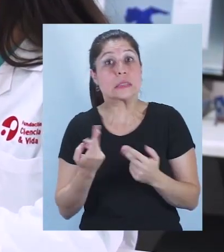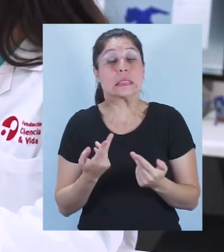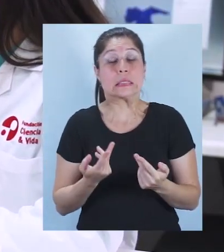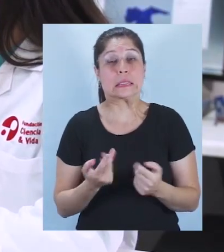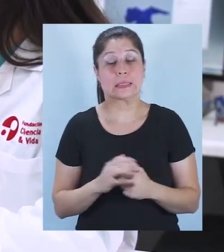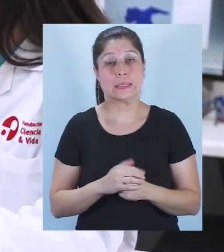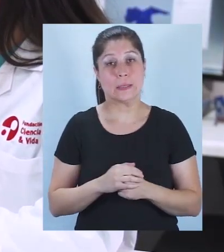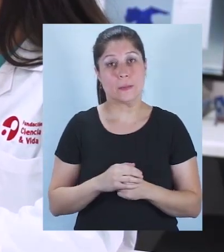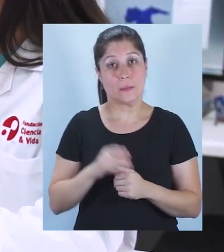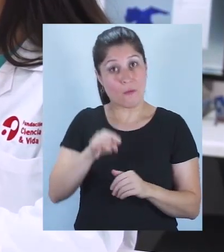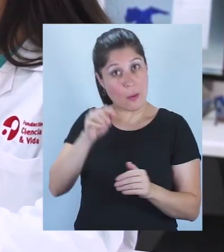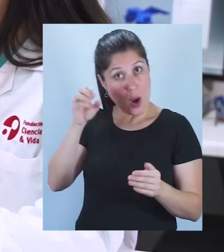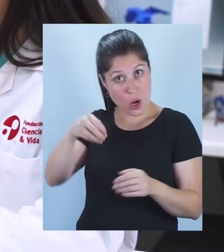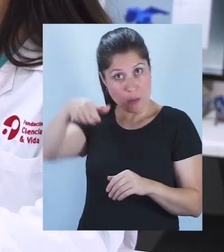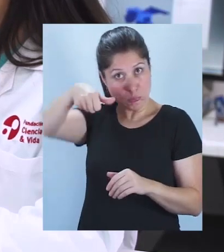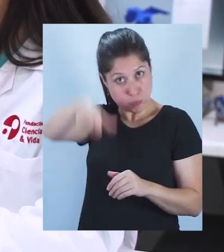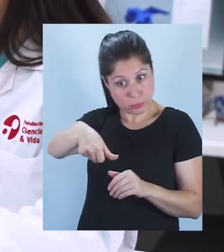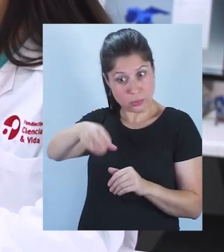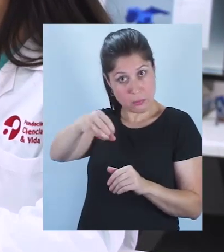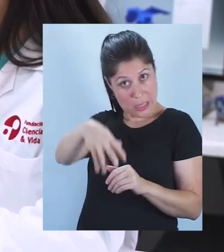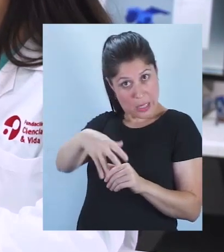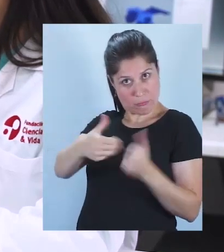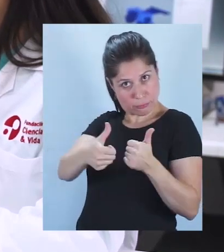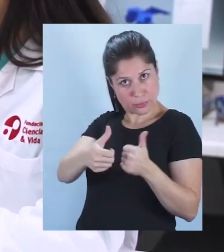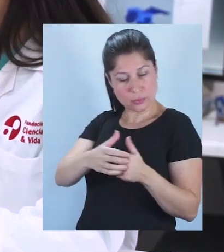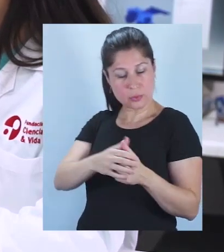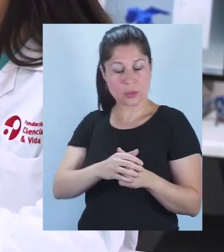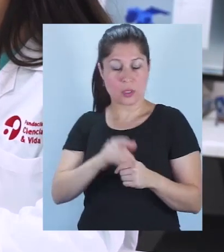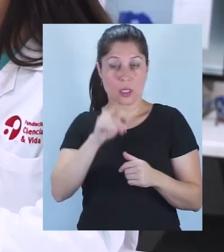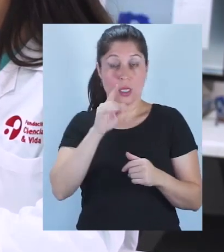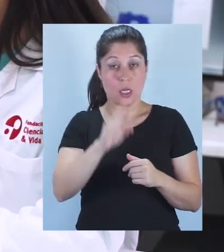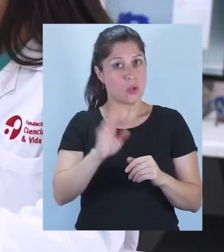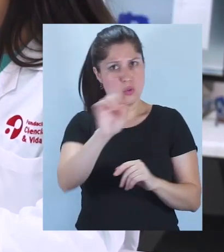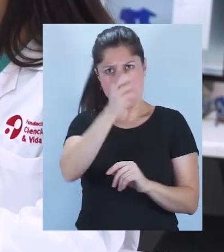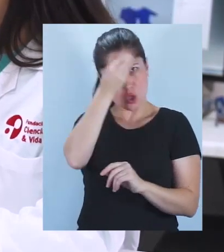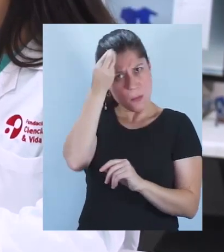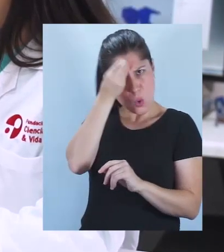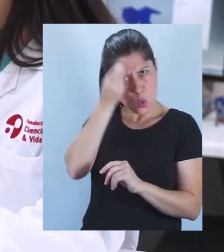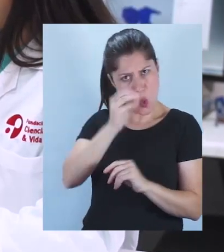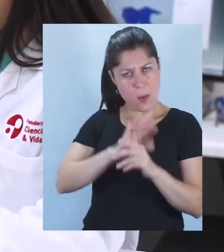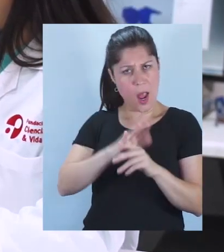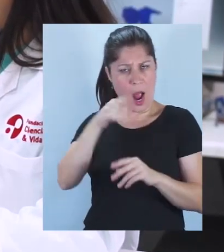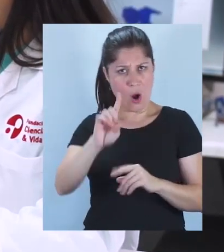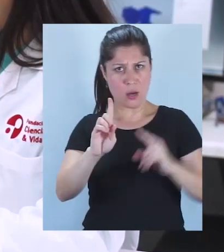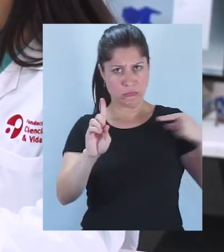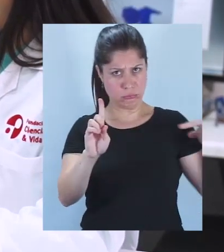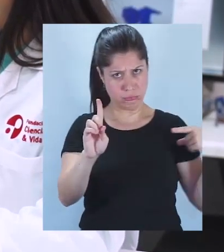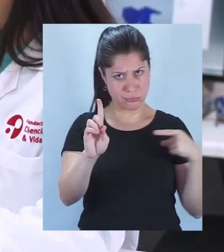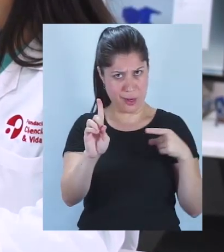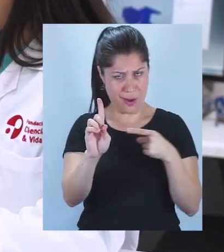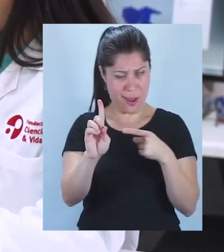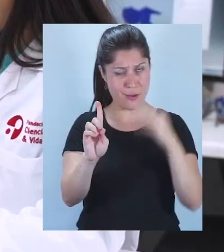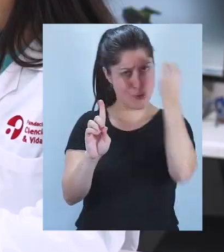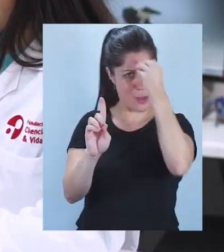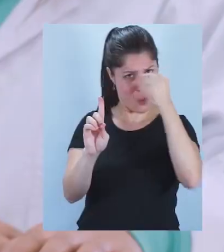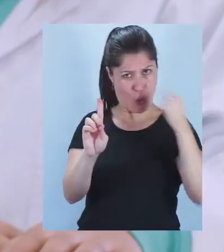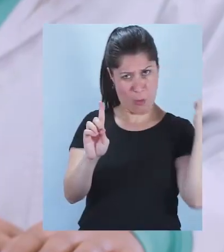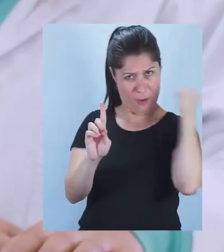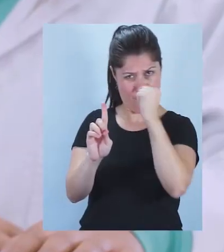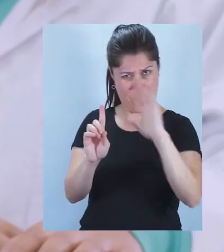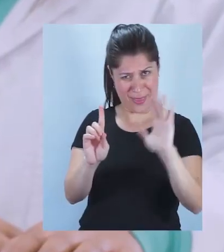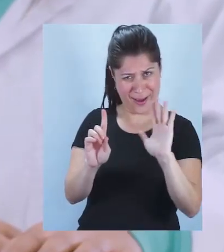a activar y la araña te va a seguir. Y no te preocupes que hace tiempo que no mata a